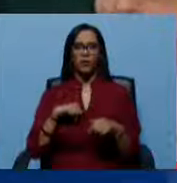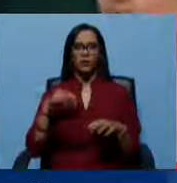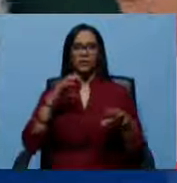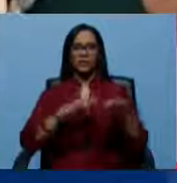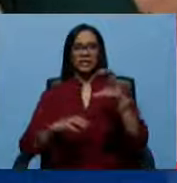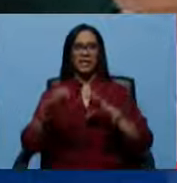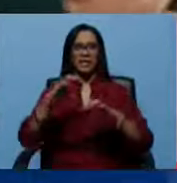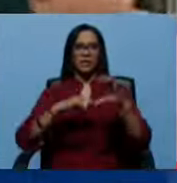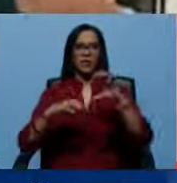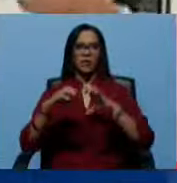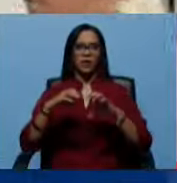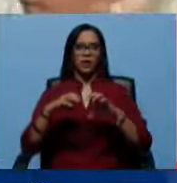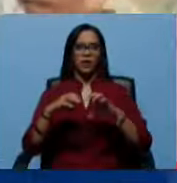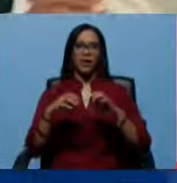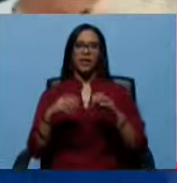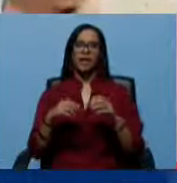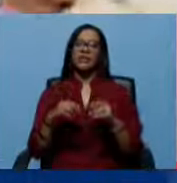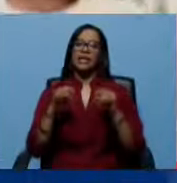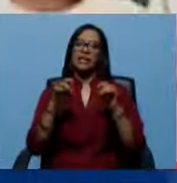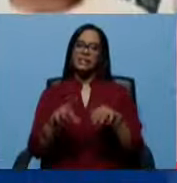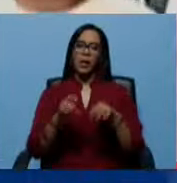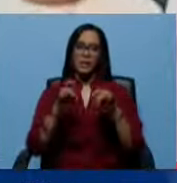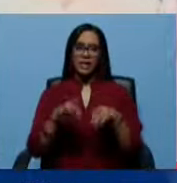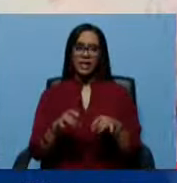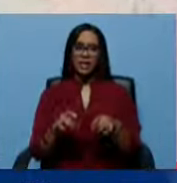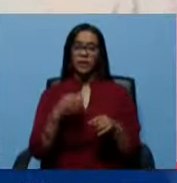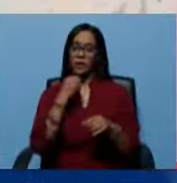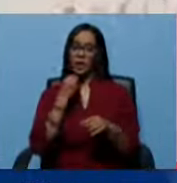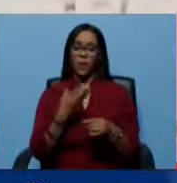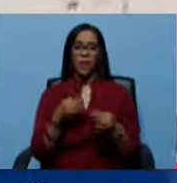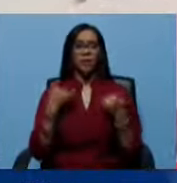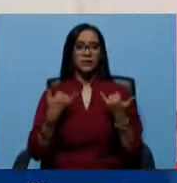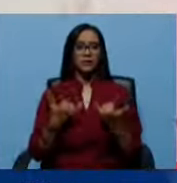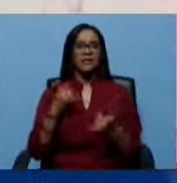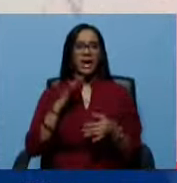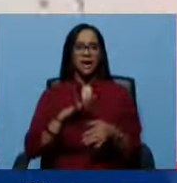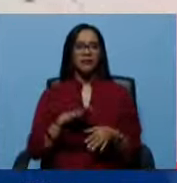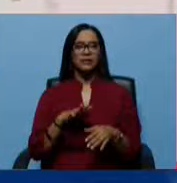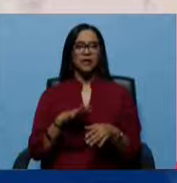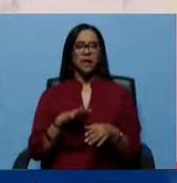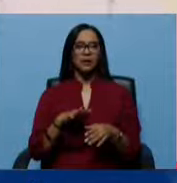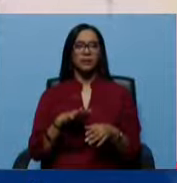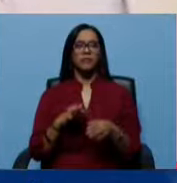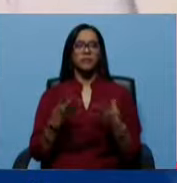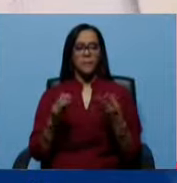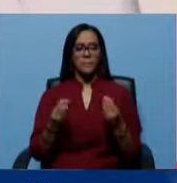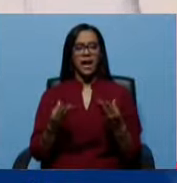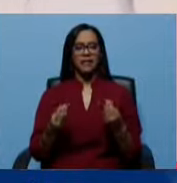científicos del semillero que, bueno, que ya están bastante